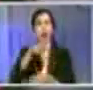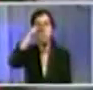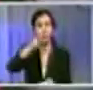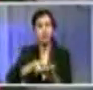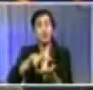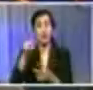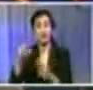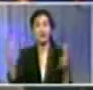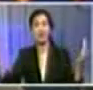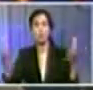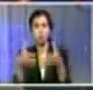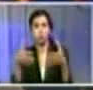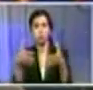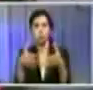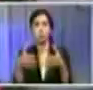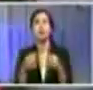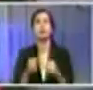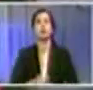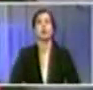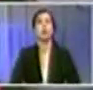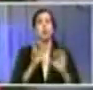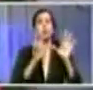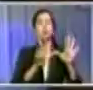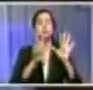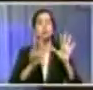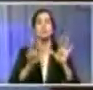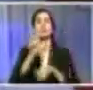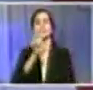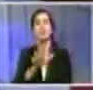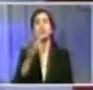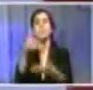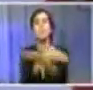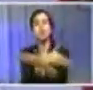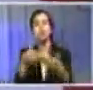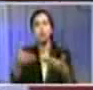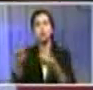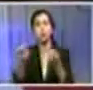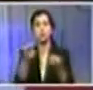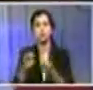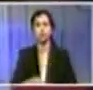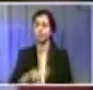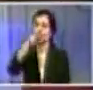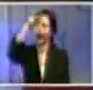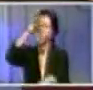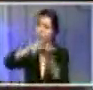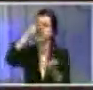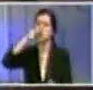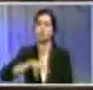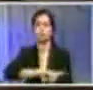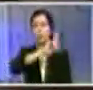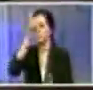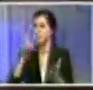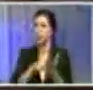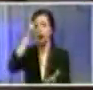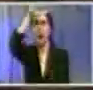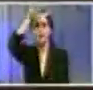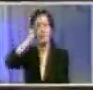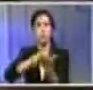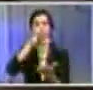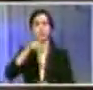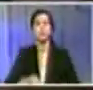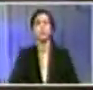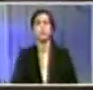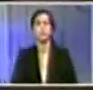En esta asamblea indígena, 883 millones de bolívares aprobado en su totalidad